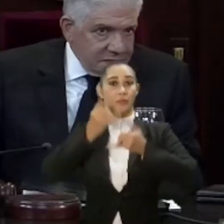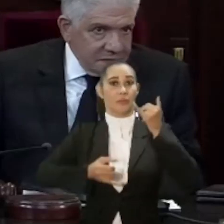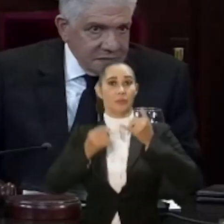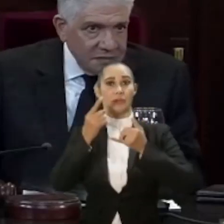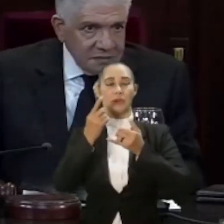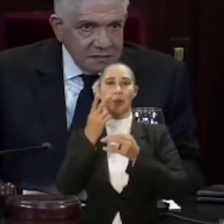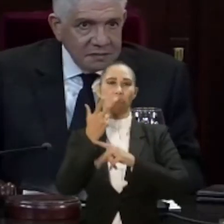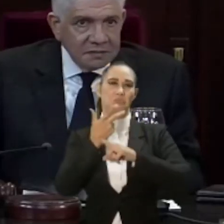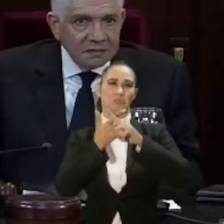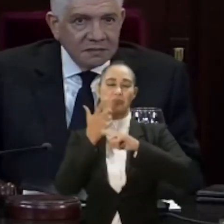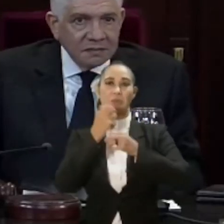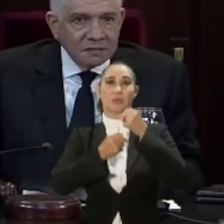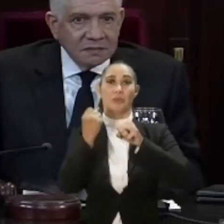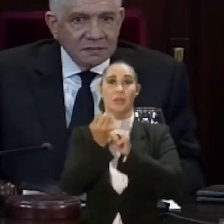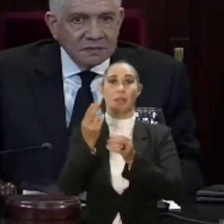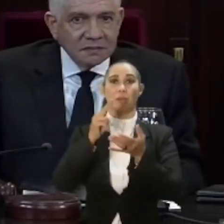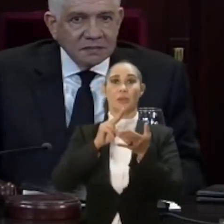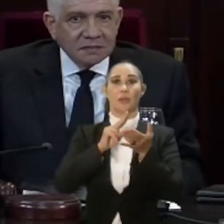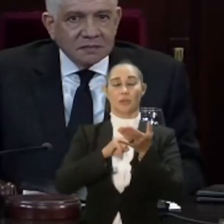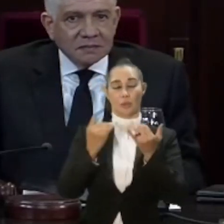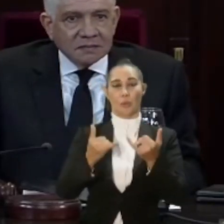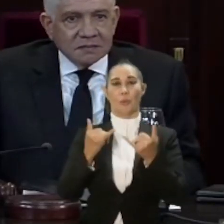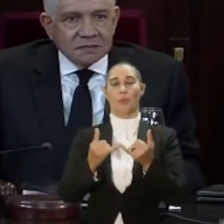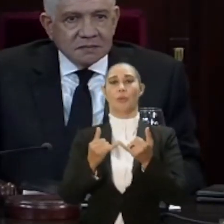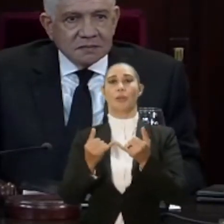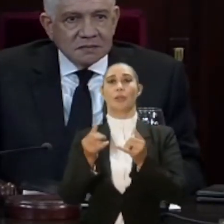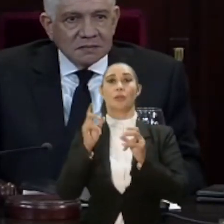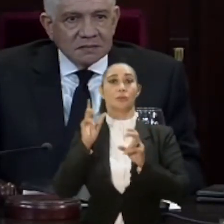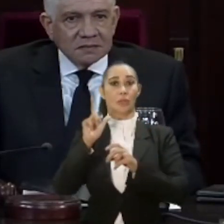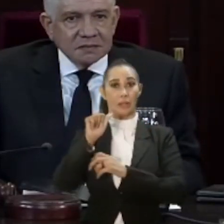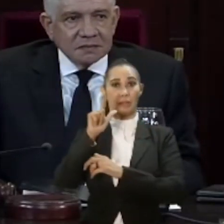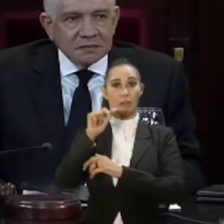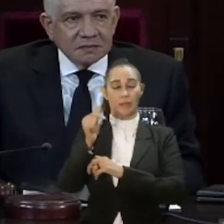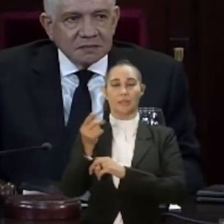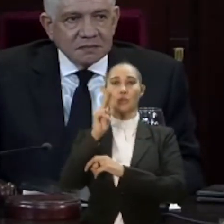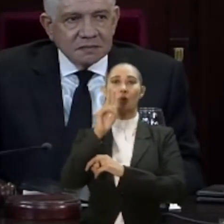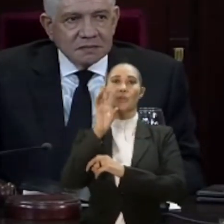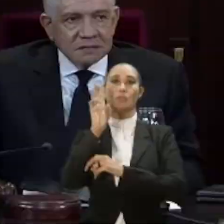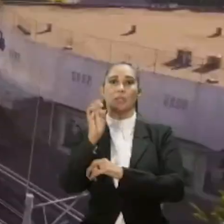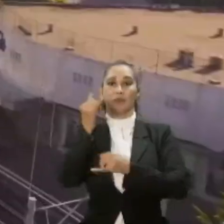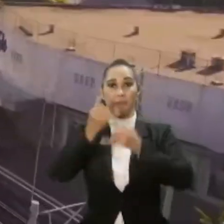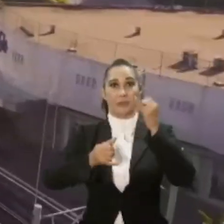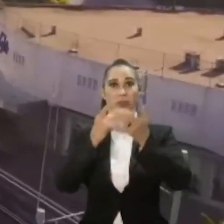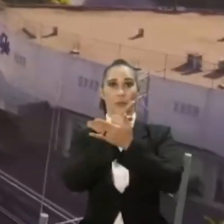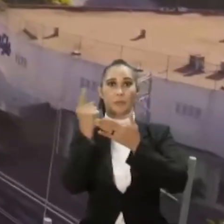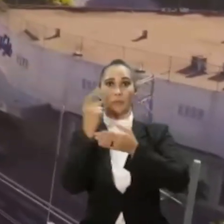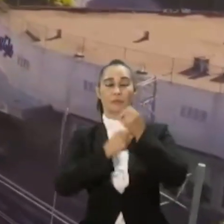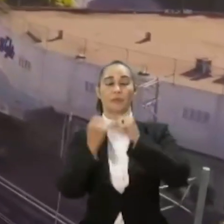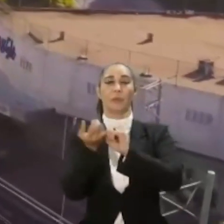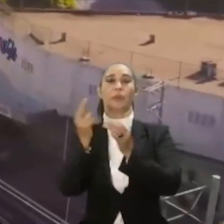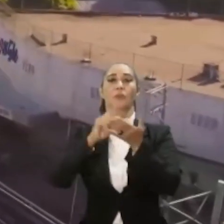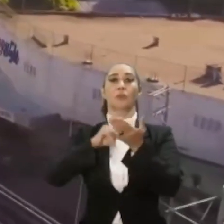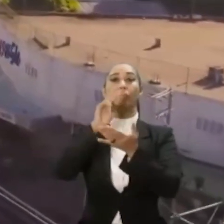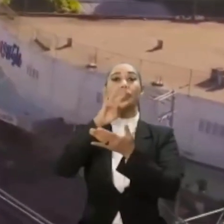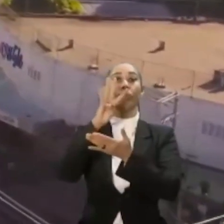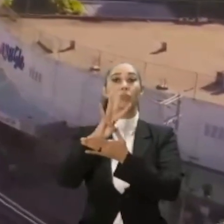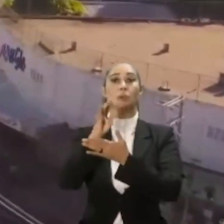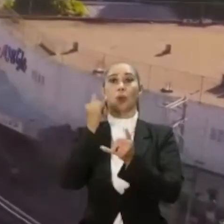año y de la extensión de la línea 2C a los Alcarrizos que estará finalizada en el próximo año 2024.